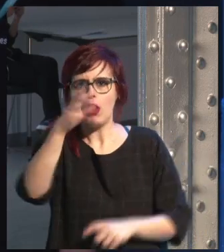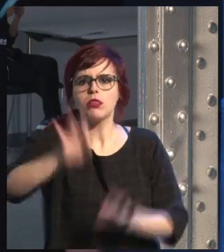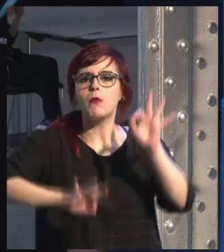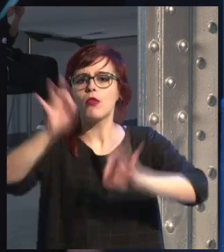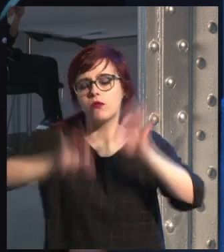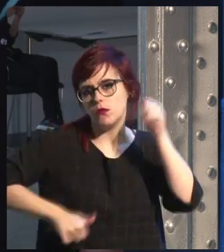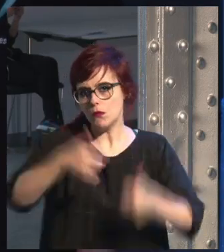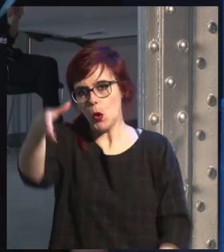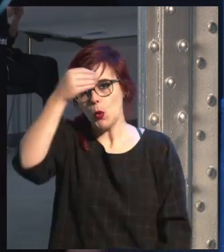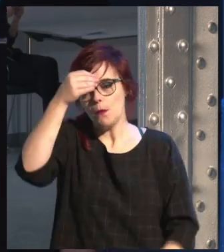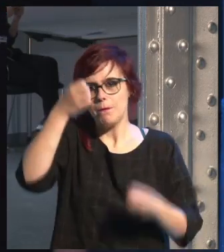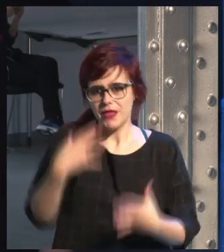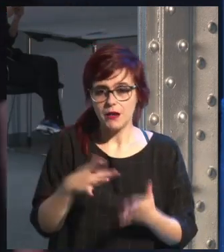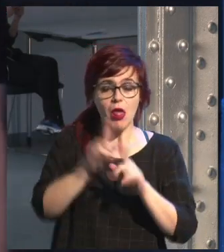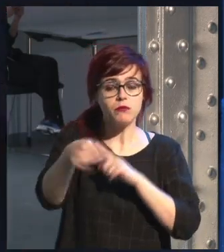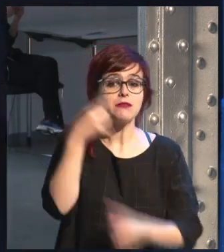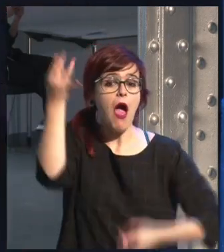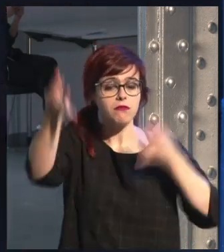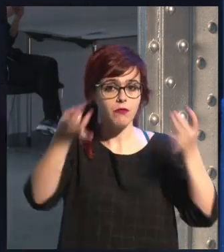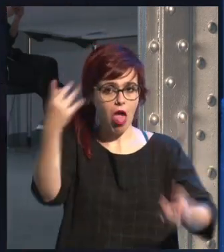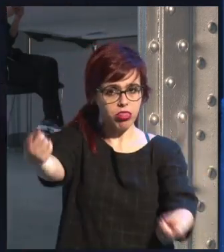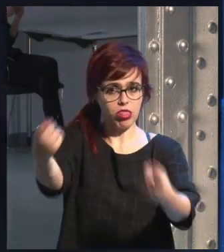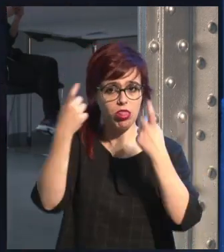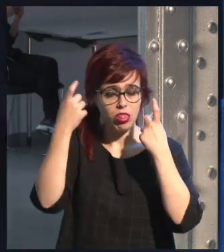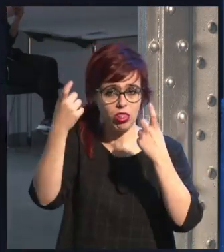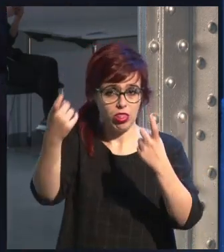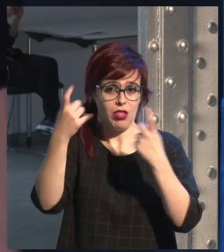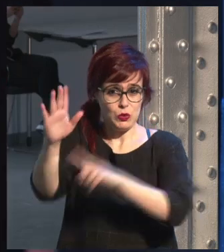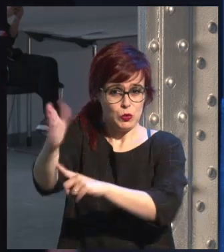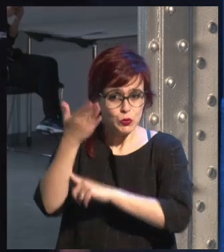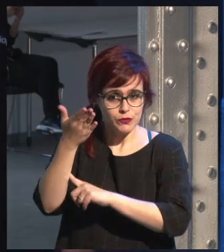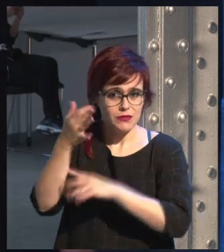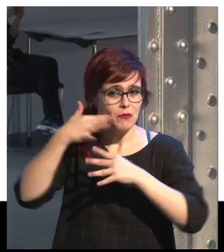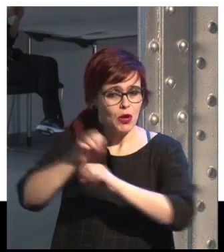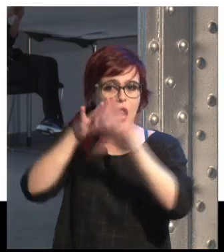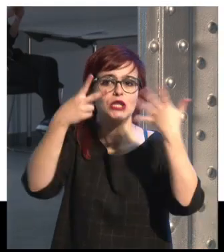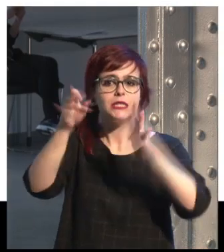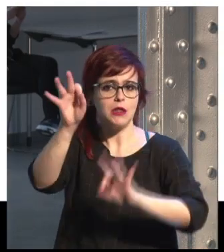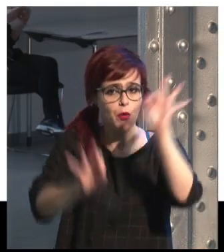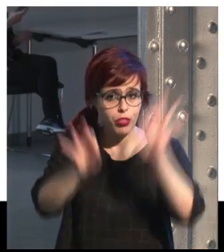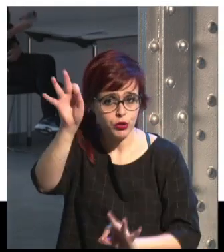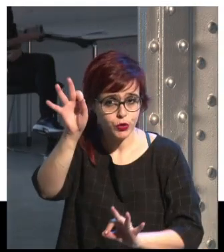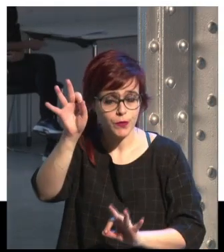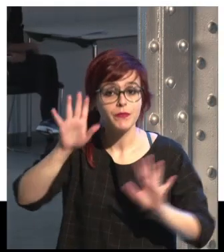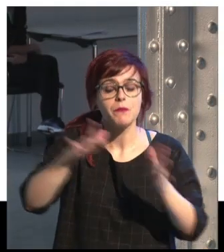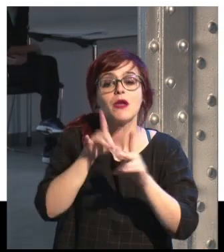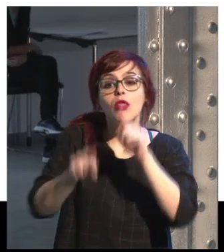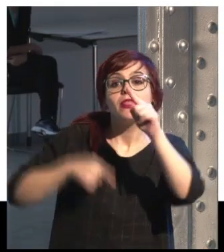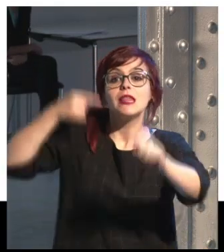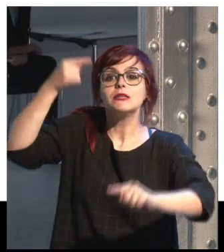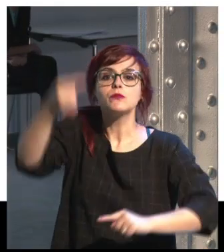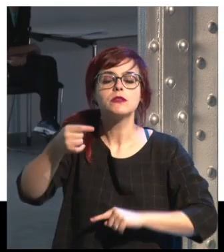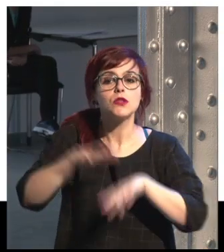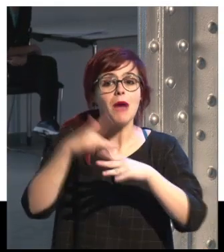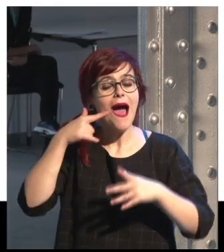Y si veo que alguien me enseña la actividad, pues eso, ese recordatorio ya llega al 60%. Ahora, la siguiente fase en la